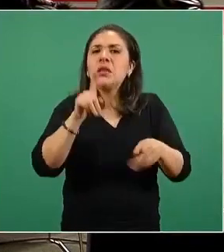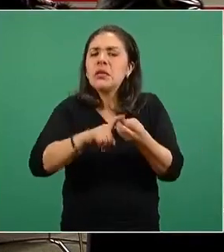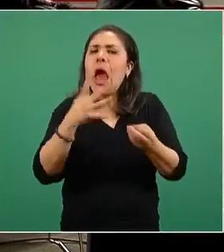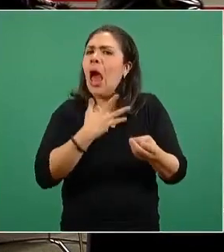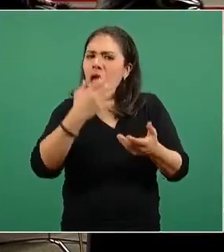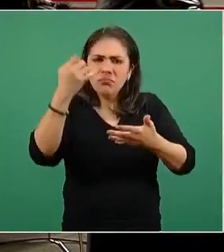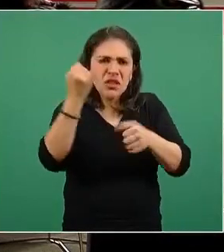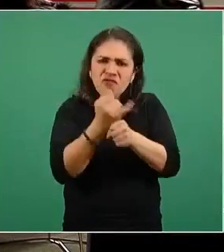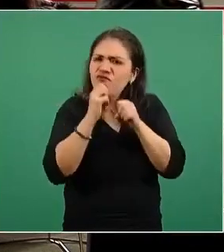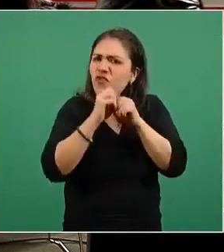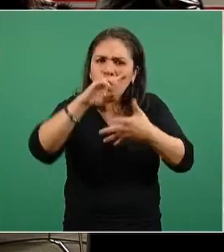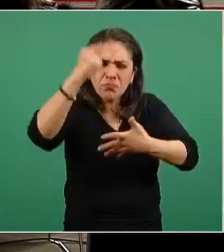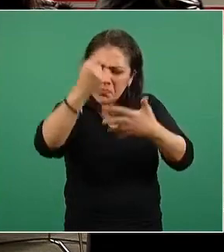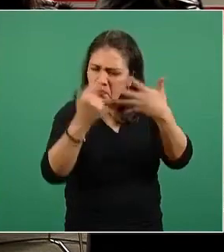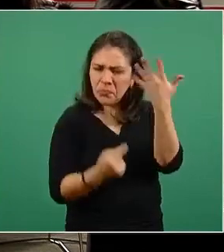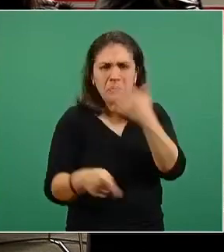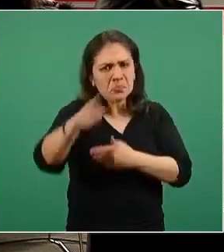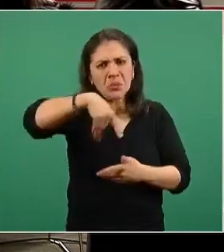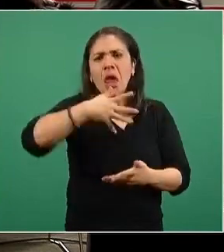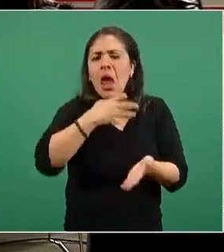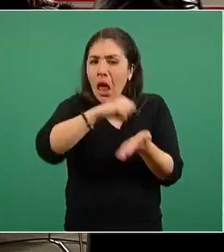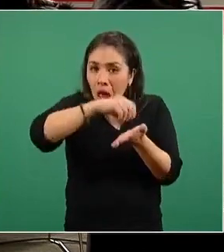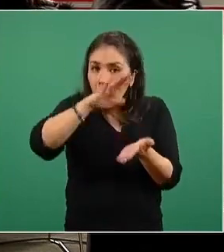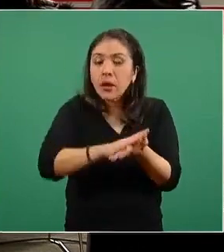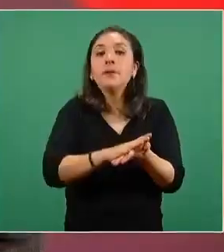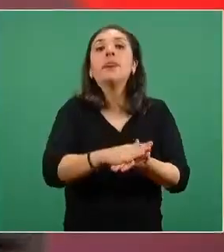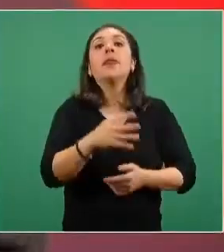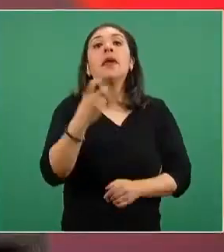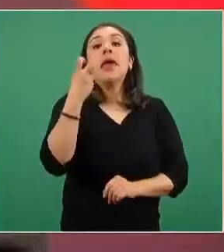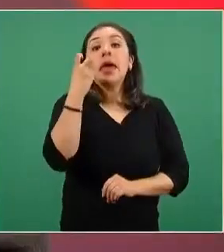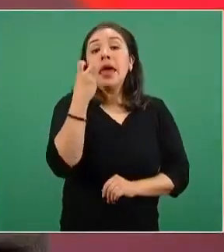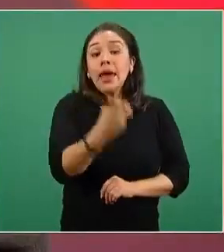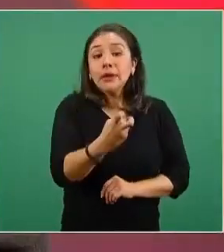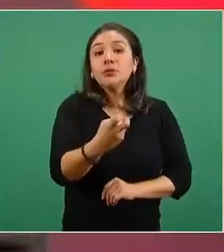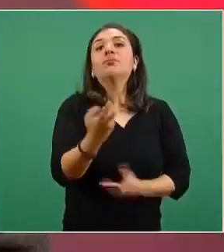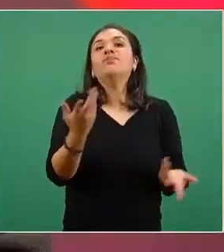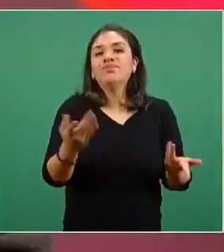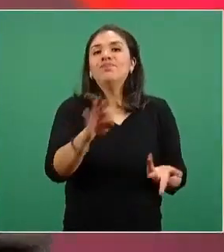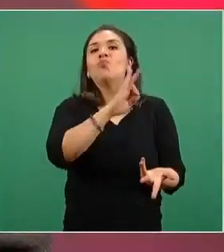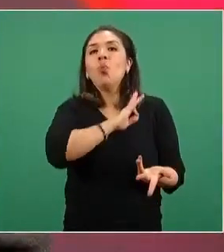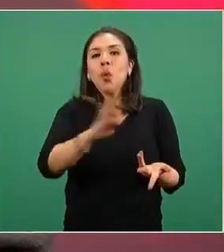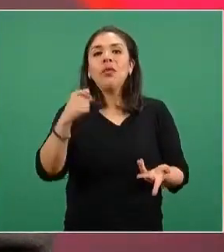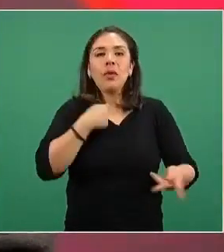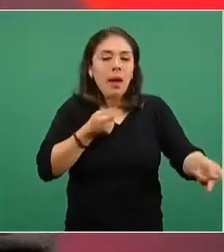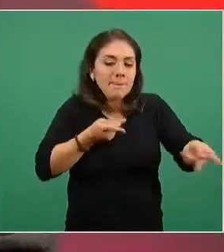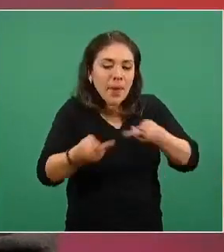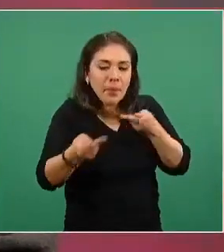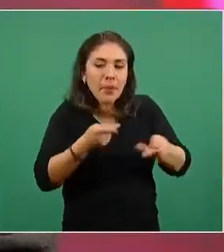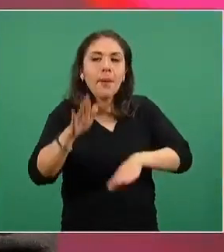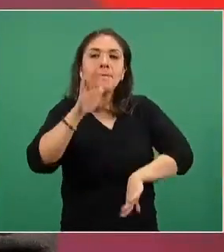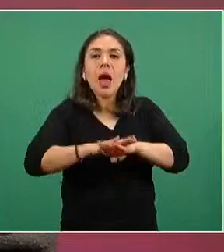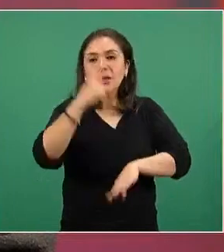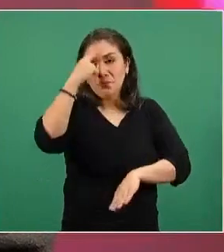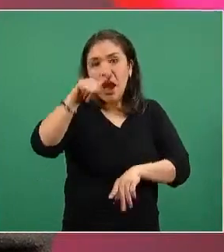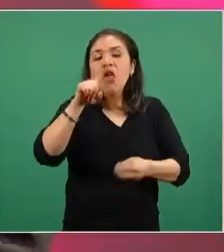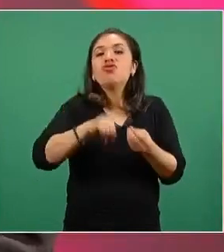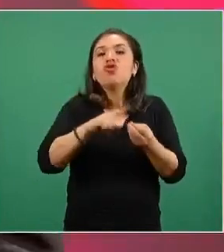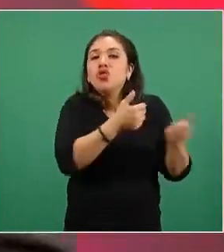datos técnicos que se puedan imaginar. Y esto lo que nos permite es estructurar la red de